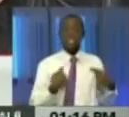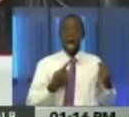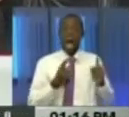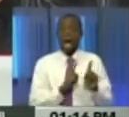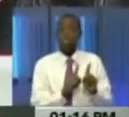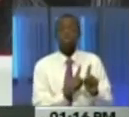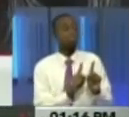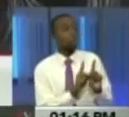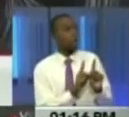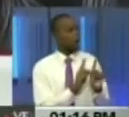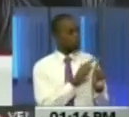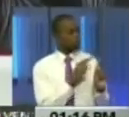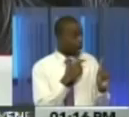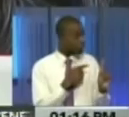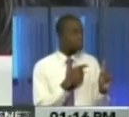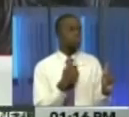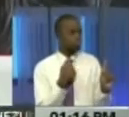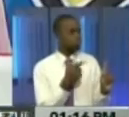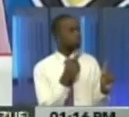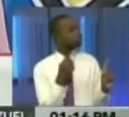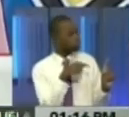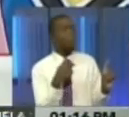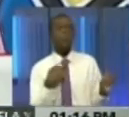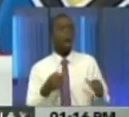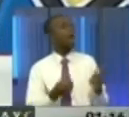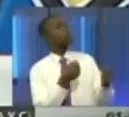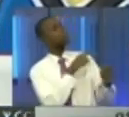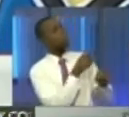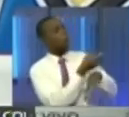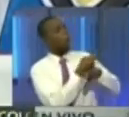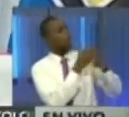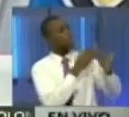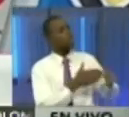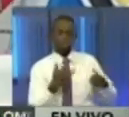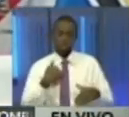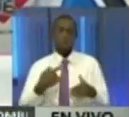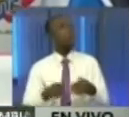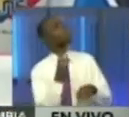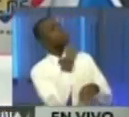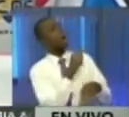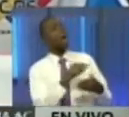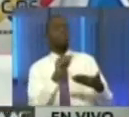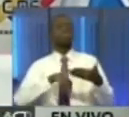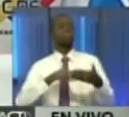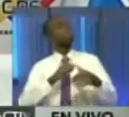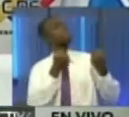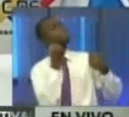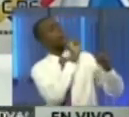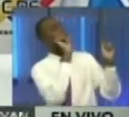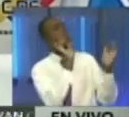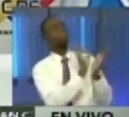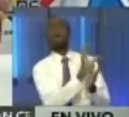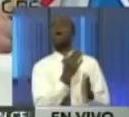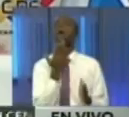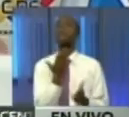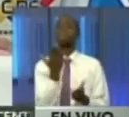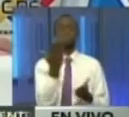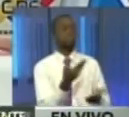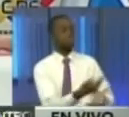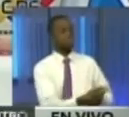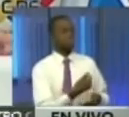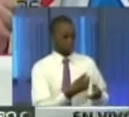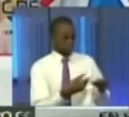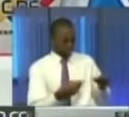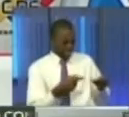decir, bueno, así somos, pues, pero son anécdotas, pero son reales. Eso nos